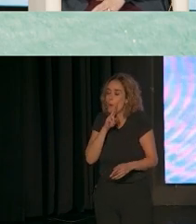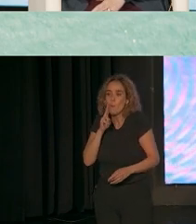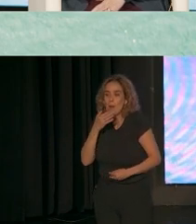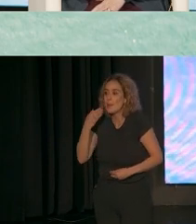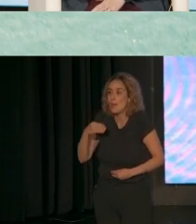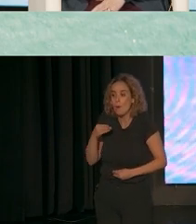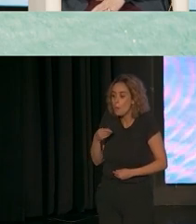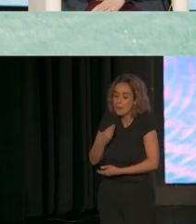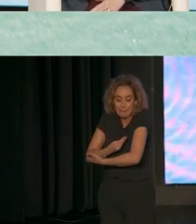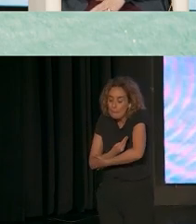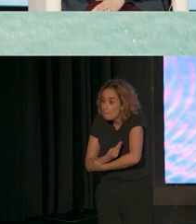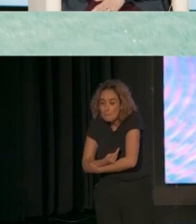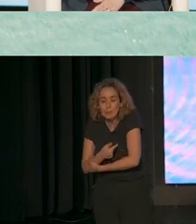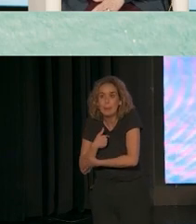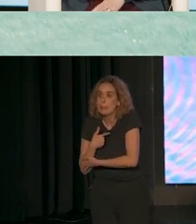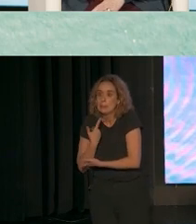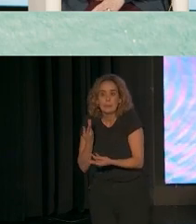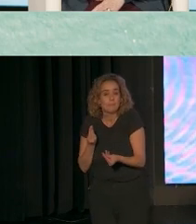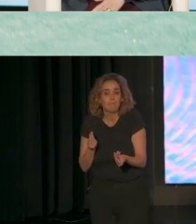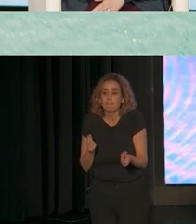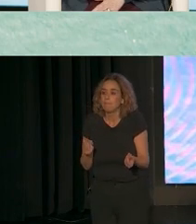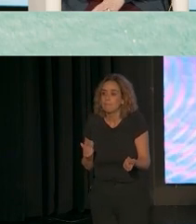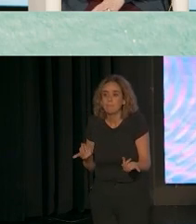y él como un bebé, teníamos